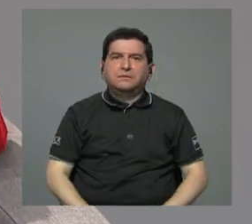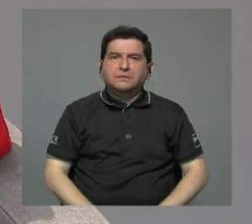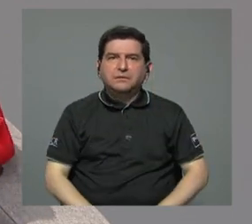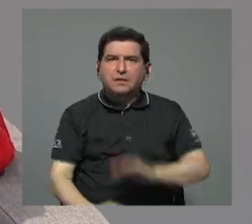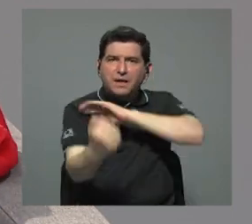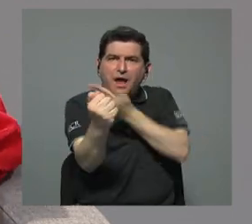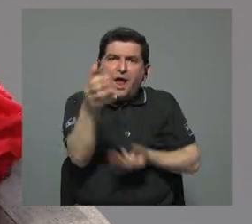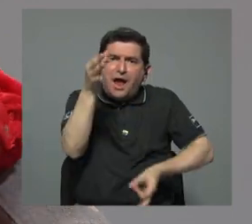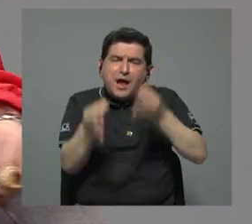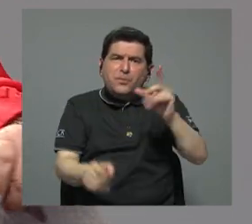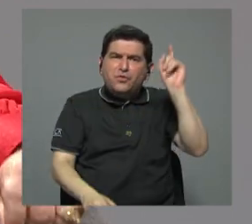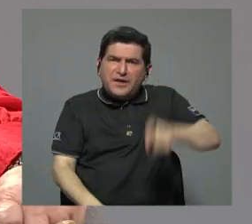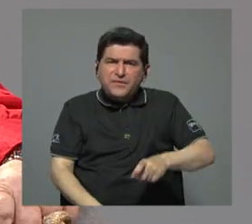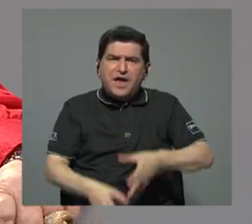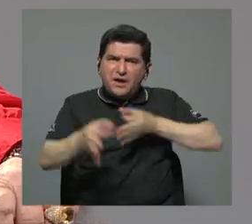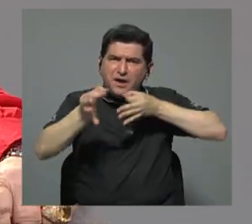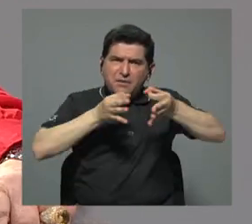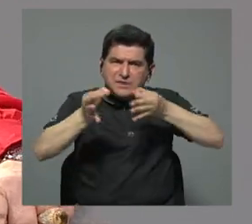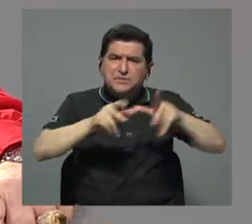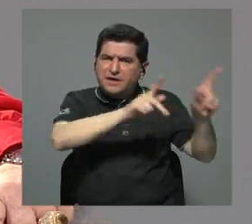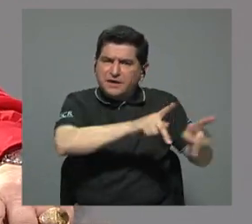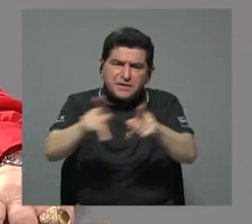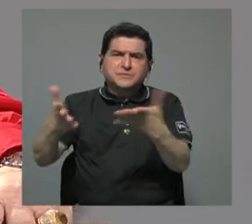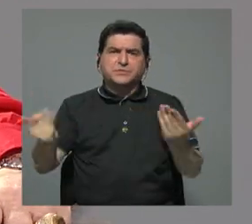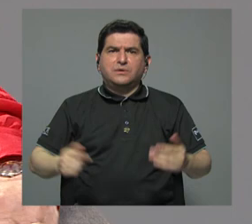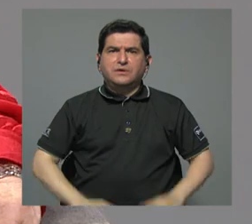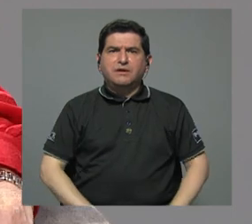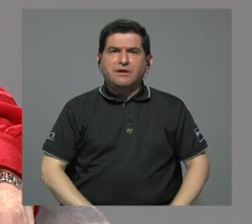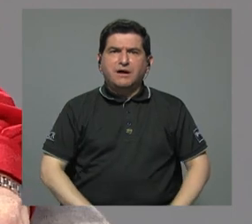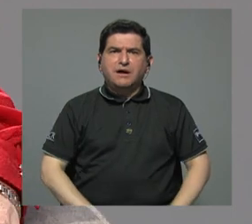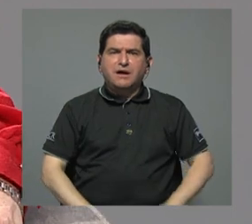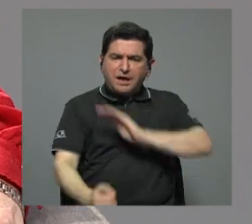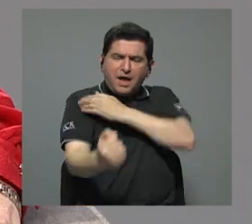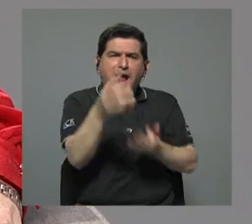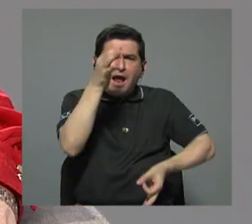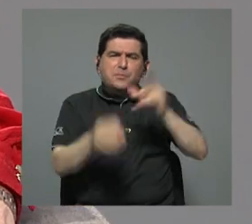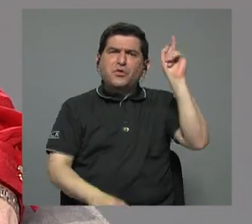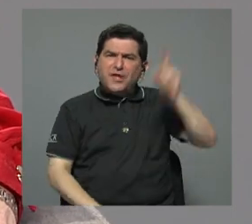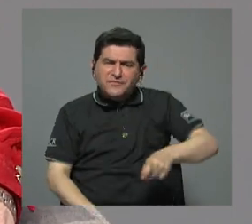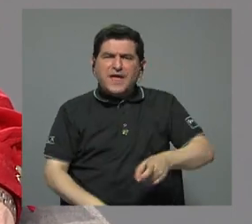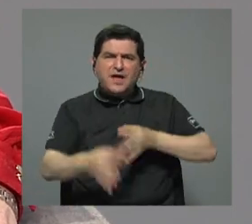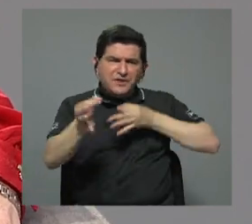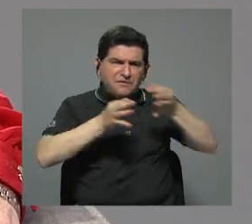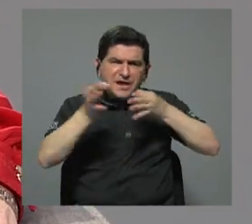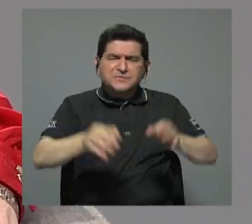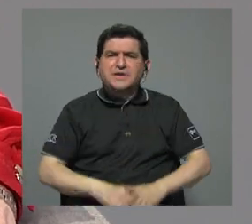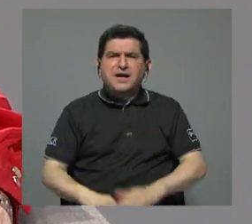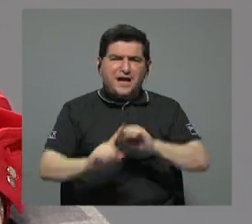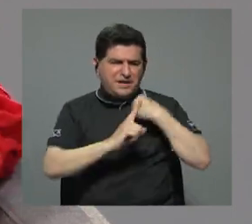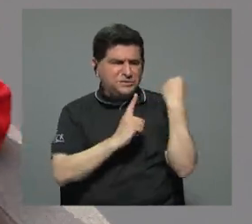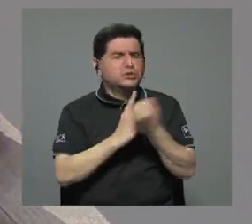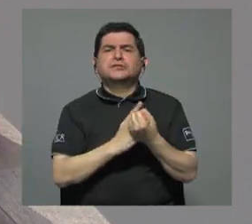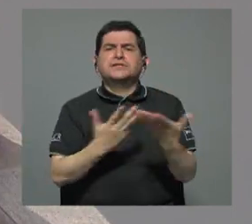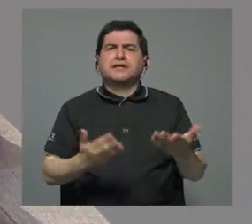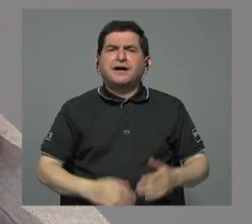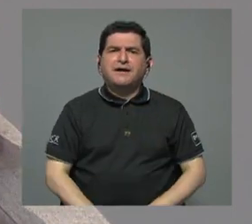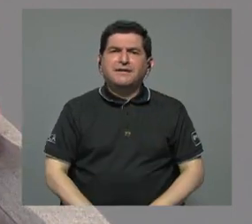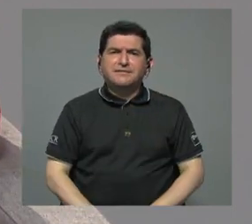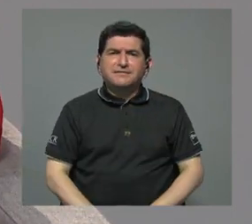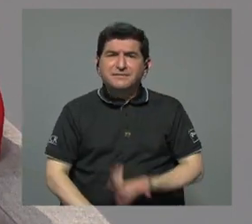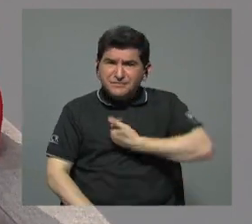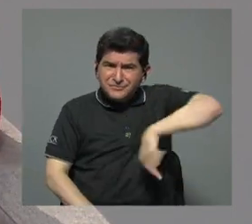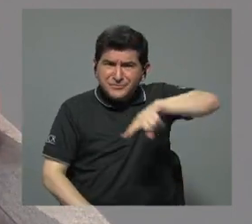judicial tiene que rendirle cuentas a la gente el poder judicial tiene que rendirle cuentas a la sociedad civil tenemos